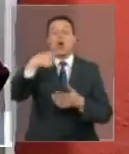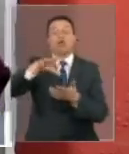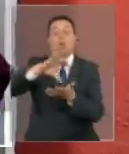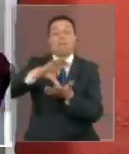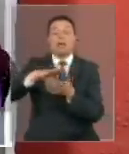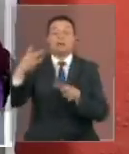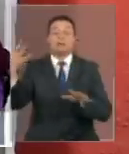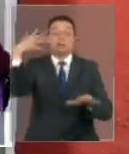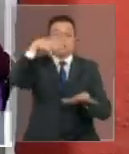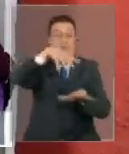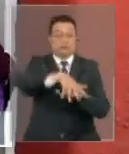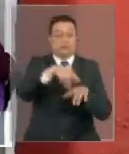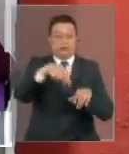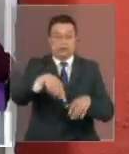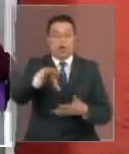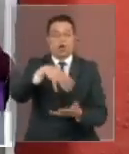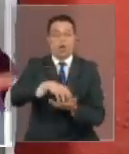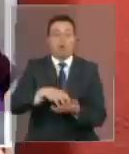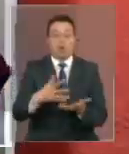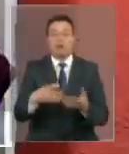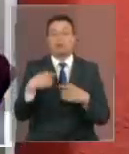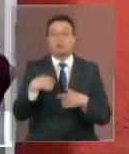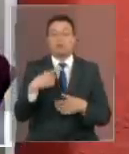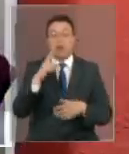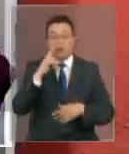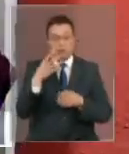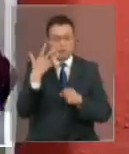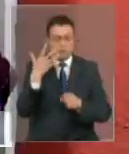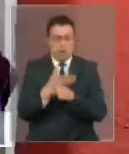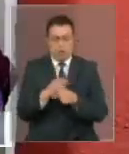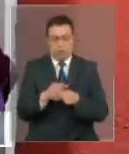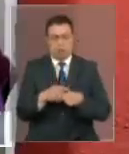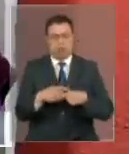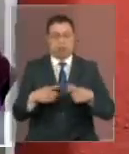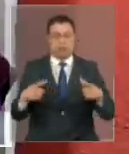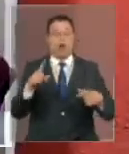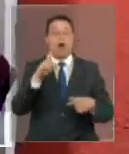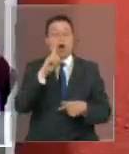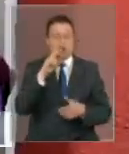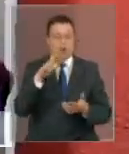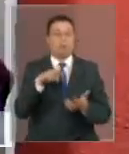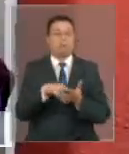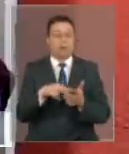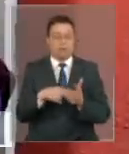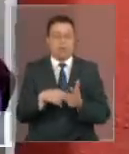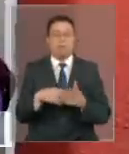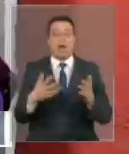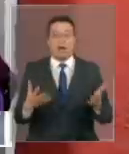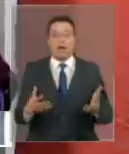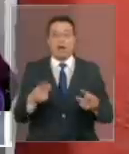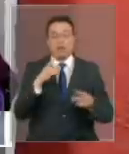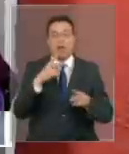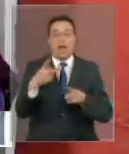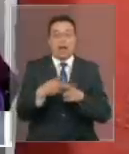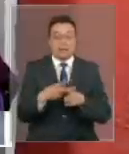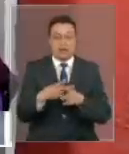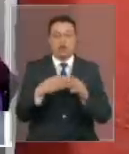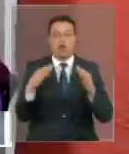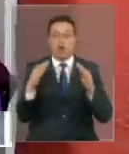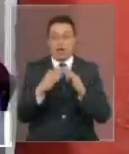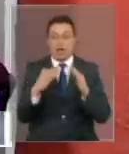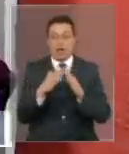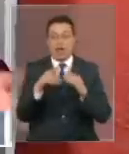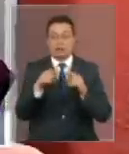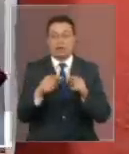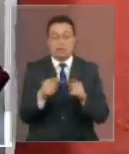inmigrantes en la comuna? Me explico. Como ha habido una explosión tan grande, hay problemas de arriendo de casas, que es